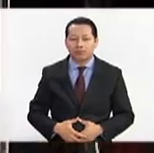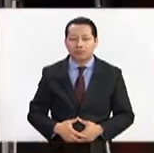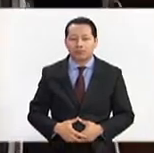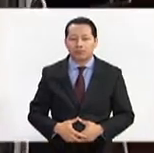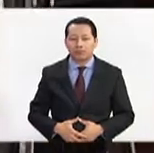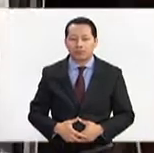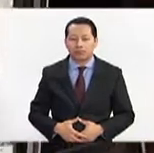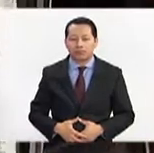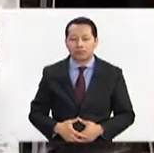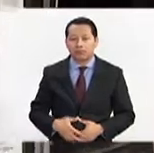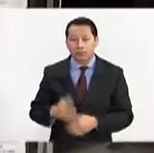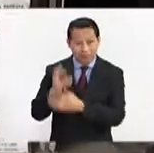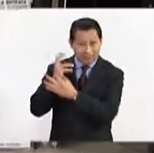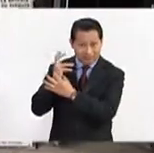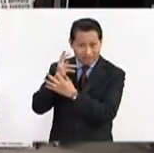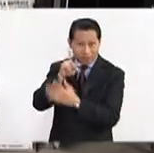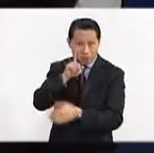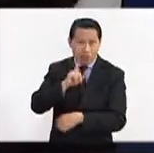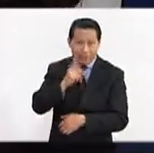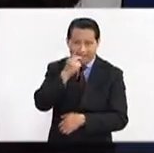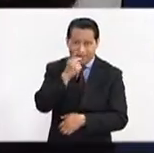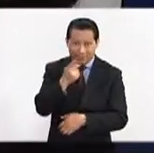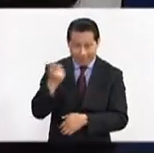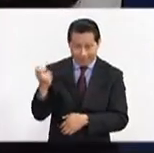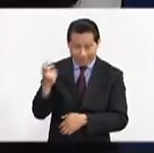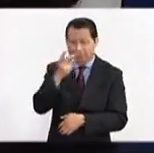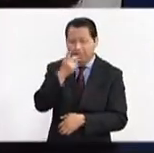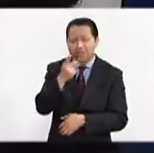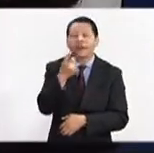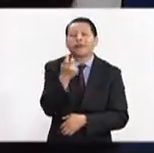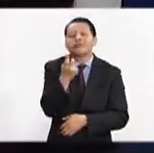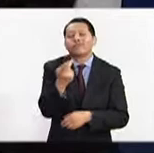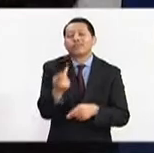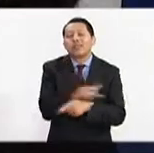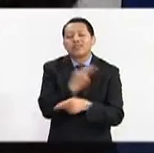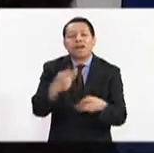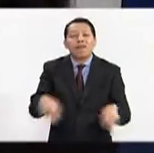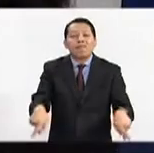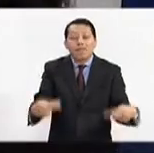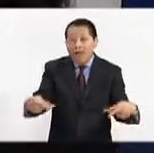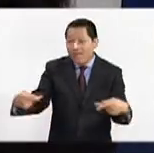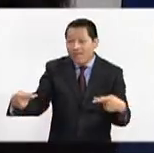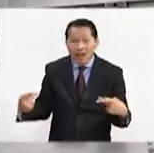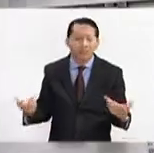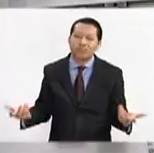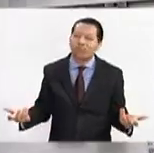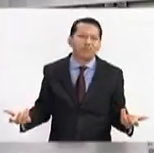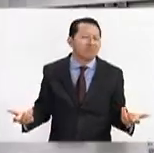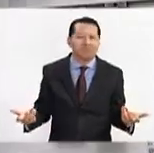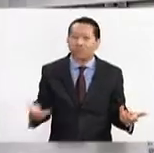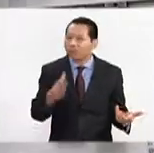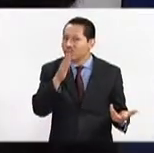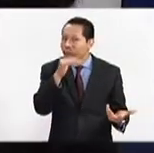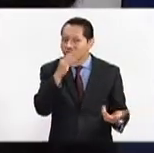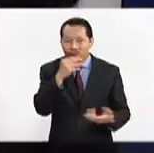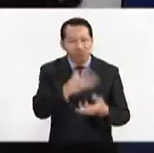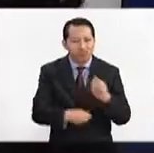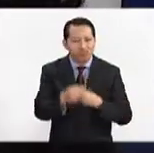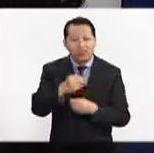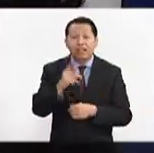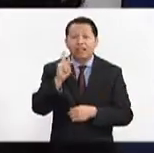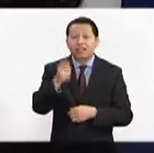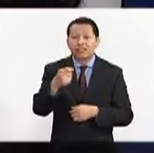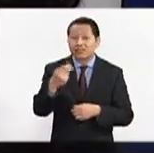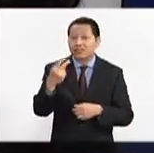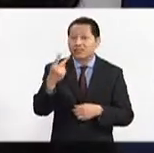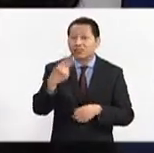Eso ha provocado que prácticamente no haya ventas en la zona en donde nos encontramos. Son 2